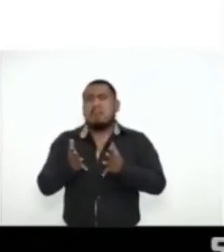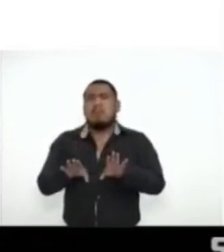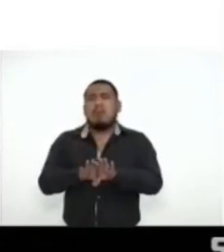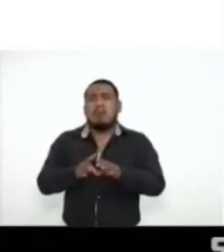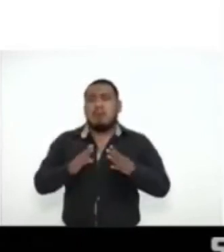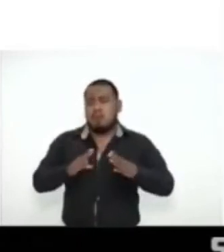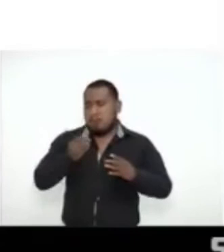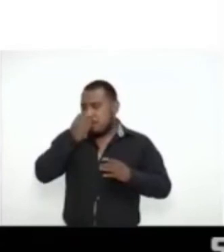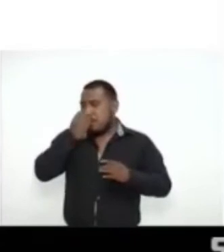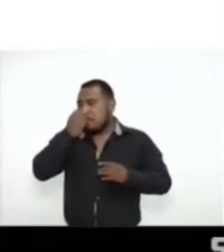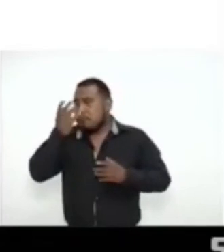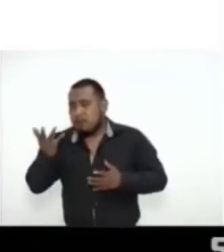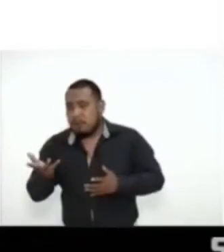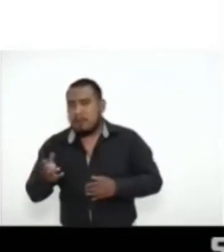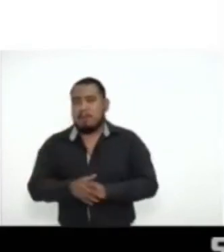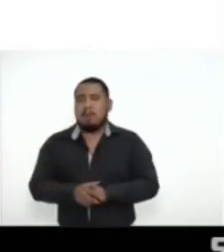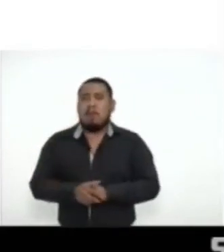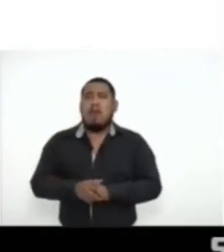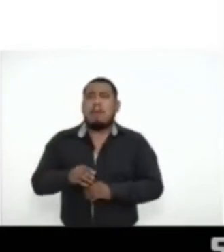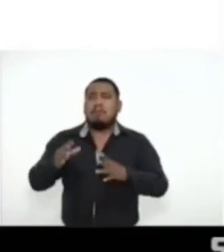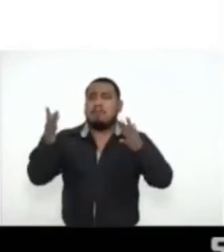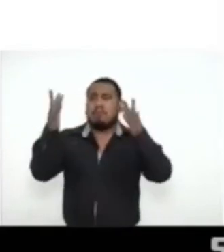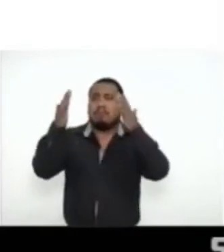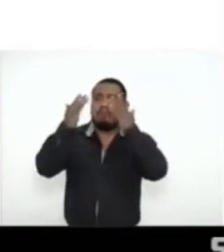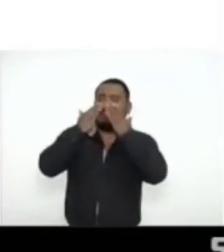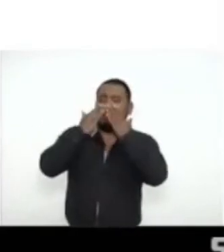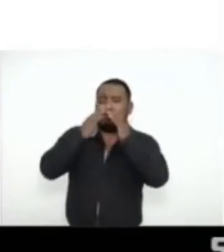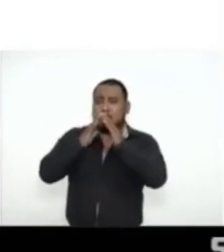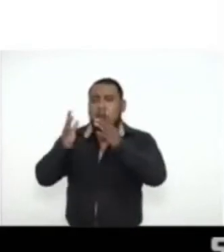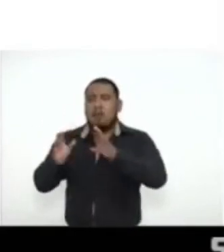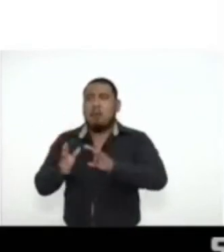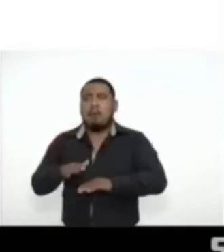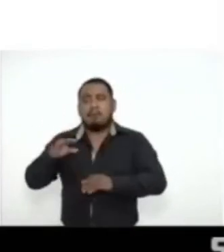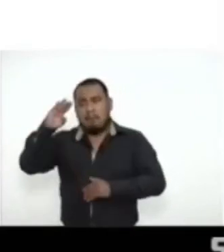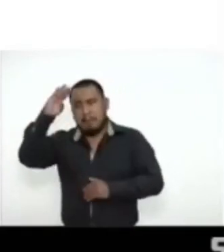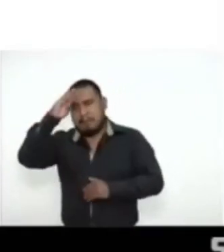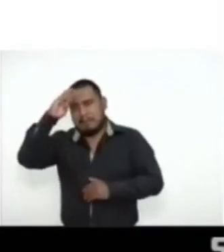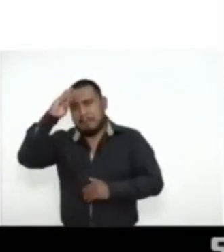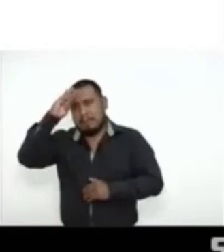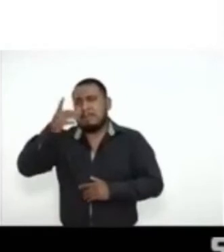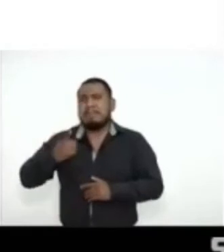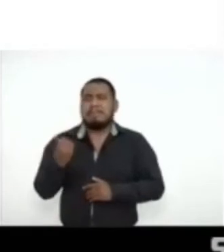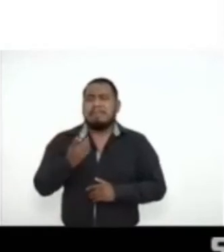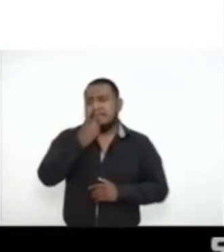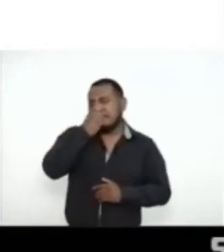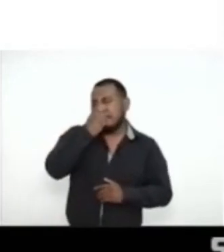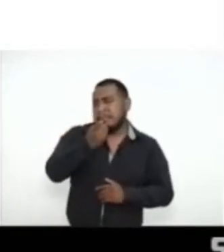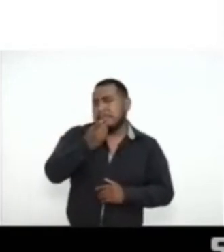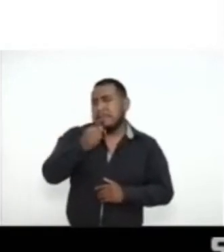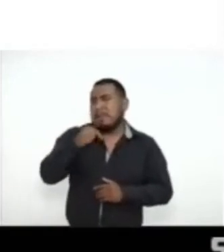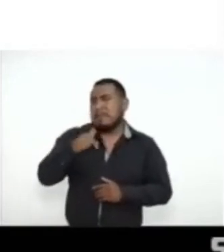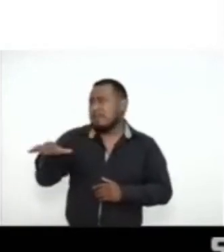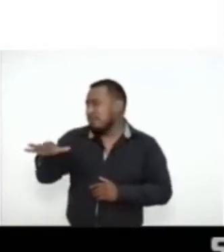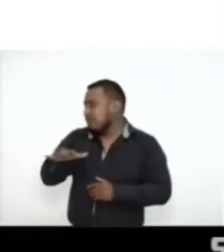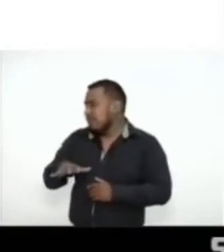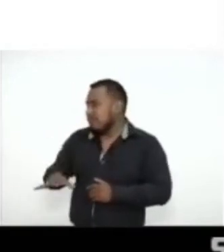ya sea real, como el polvo, o virtual, como, ¿qué decimos? Este ambiente